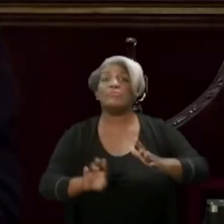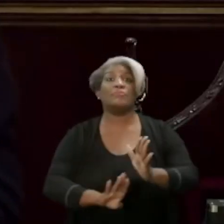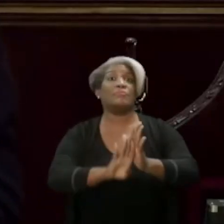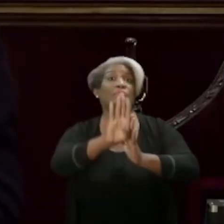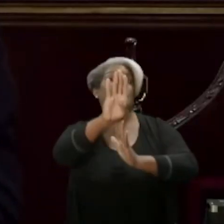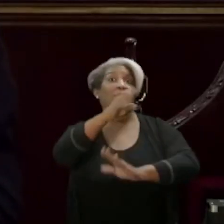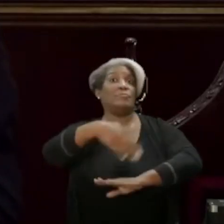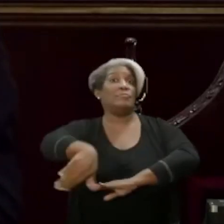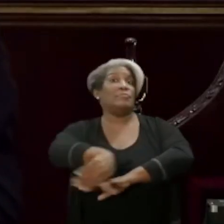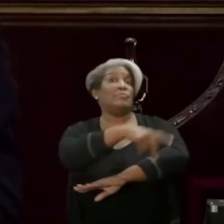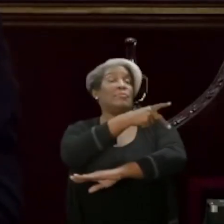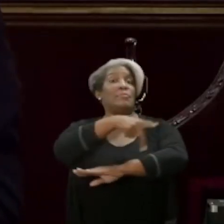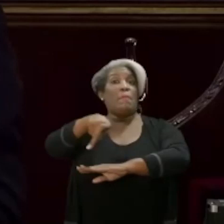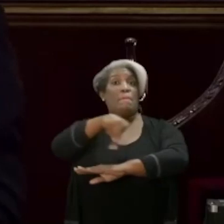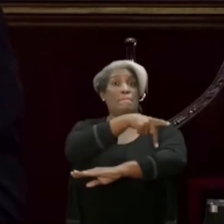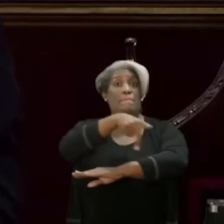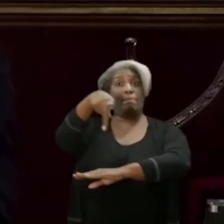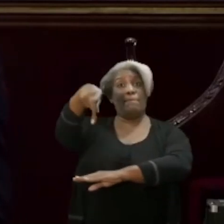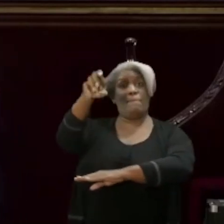de Pedernales.